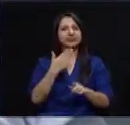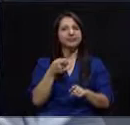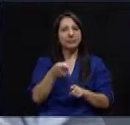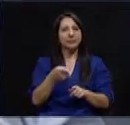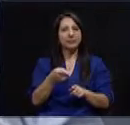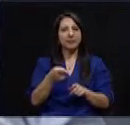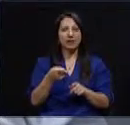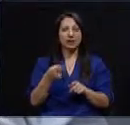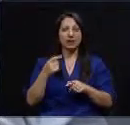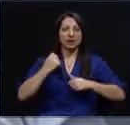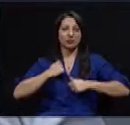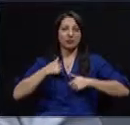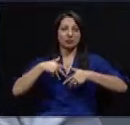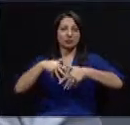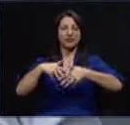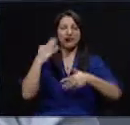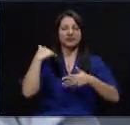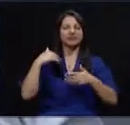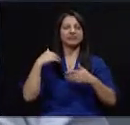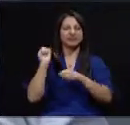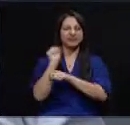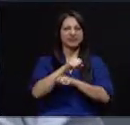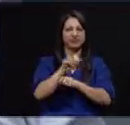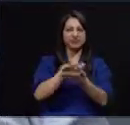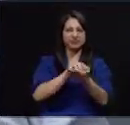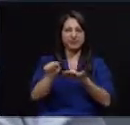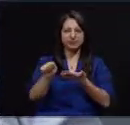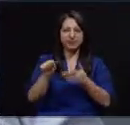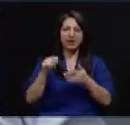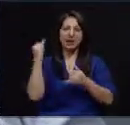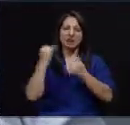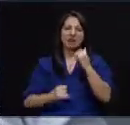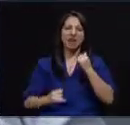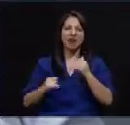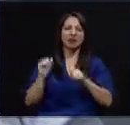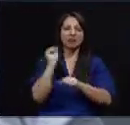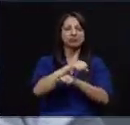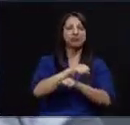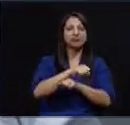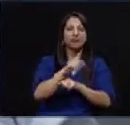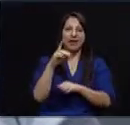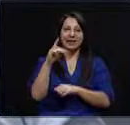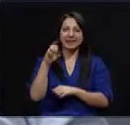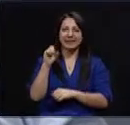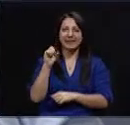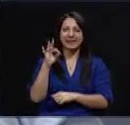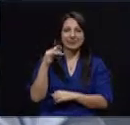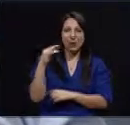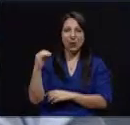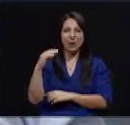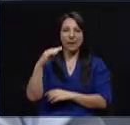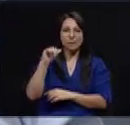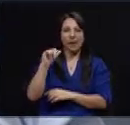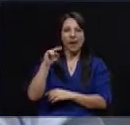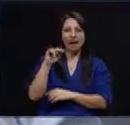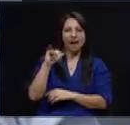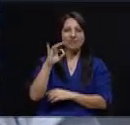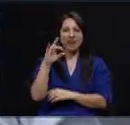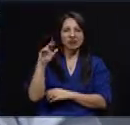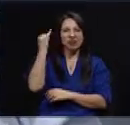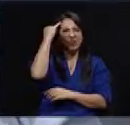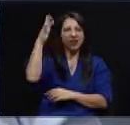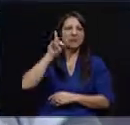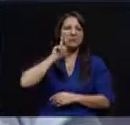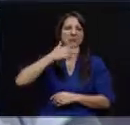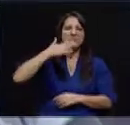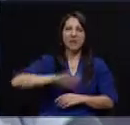que el filibusterismo se combatiera y al final se venciera el destino manifiesto, que era una ideología nefasta de los